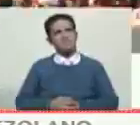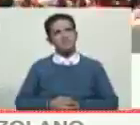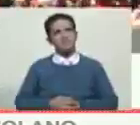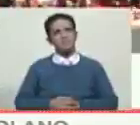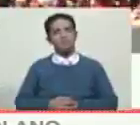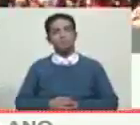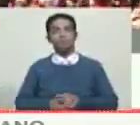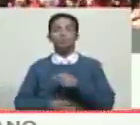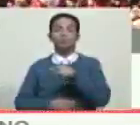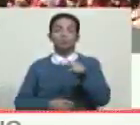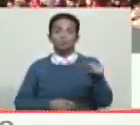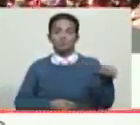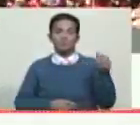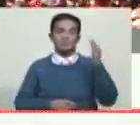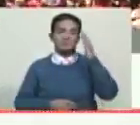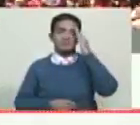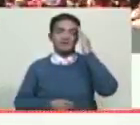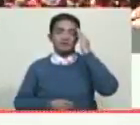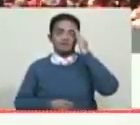Ustedes saben,